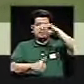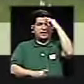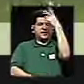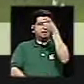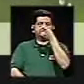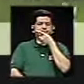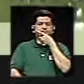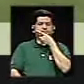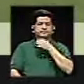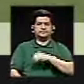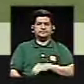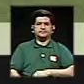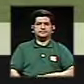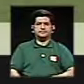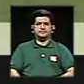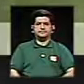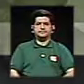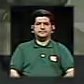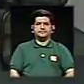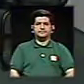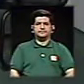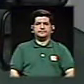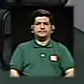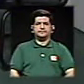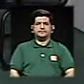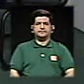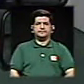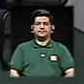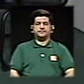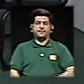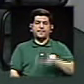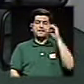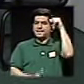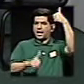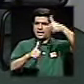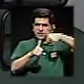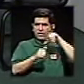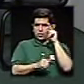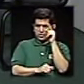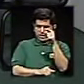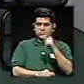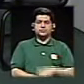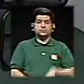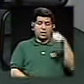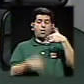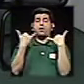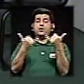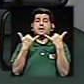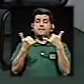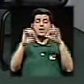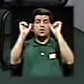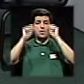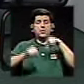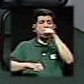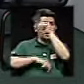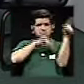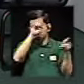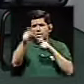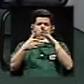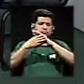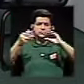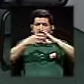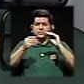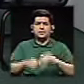República Dominicana bien les recordamos que hoy estamos en vivo Así que pueden hacer sus consultas o